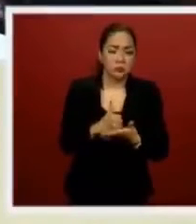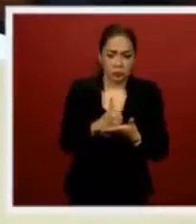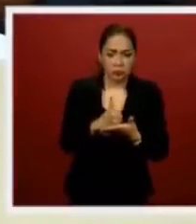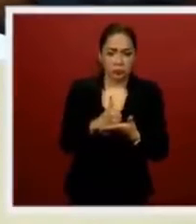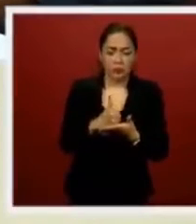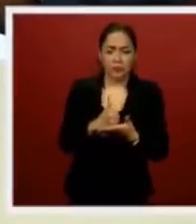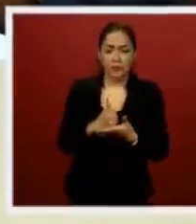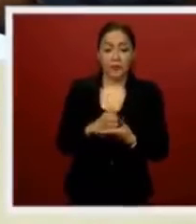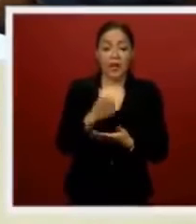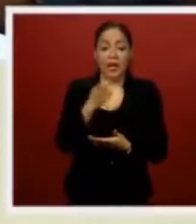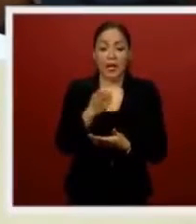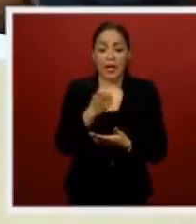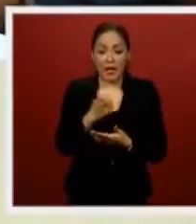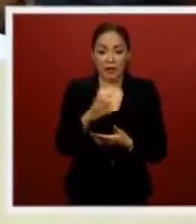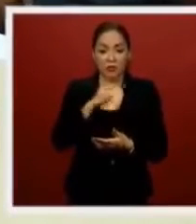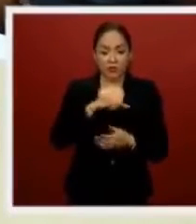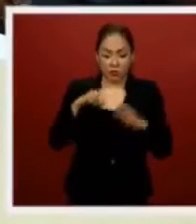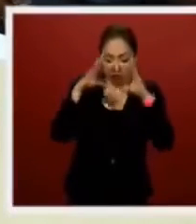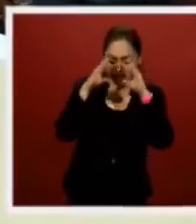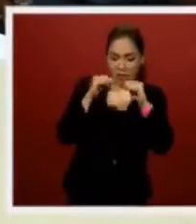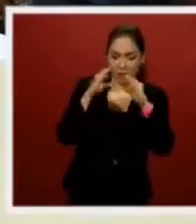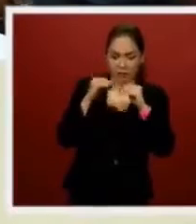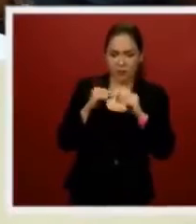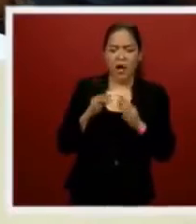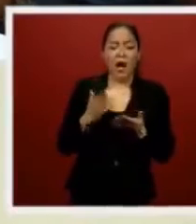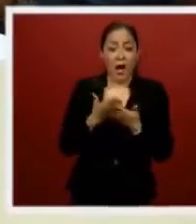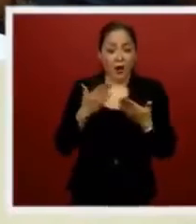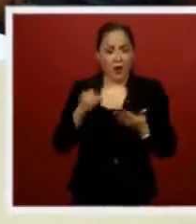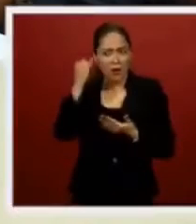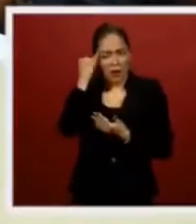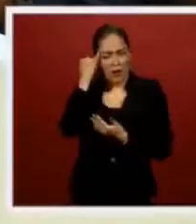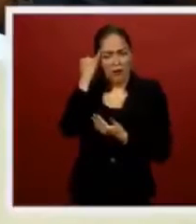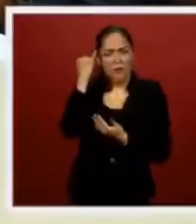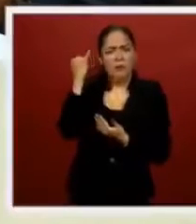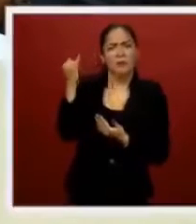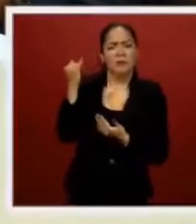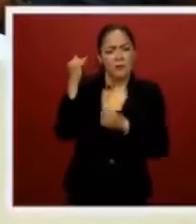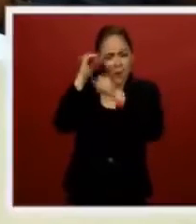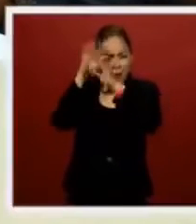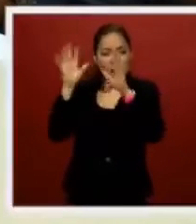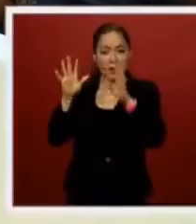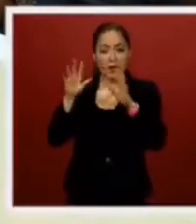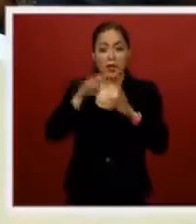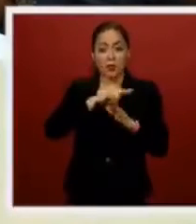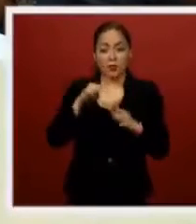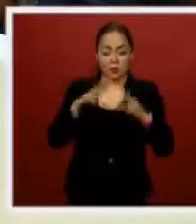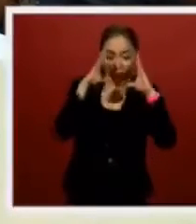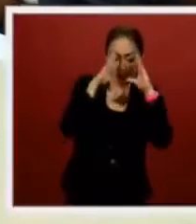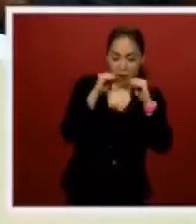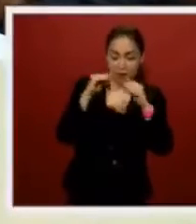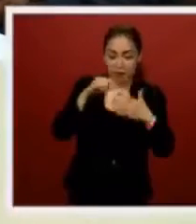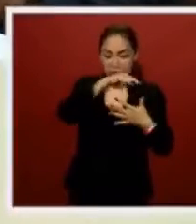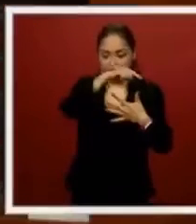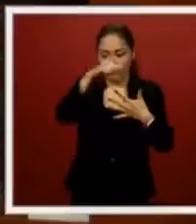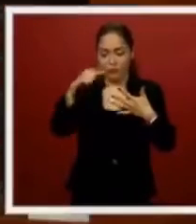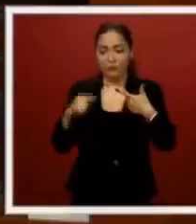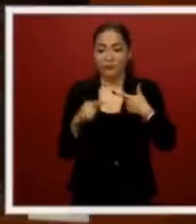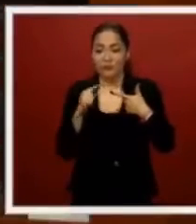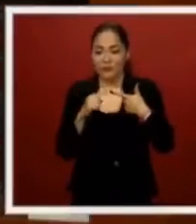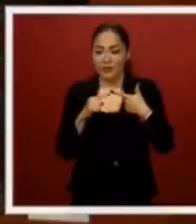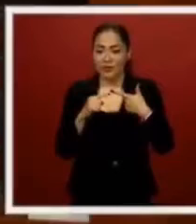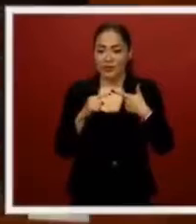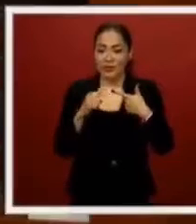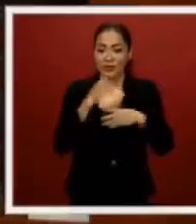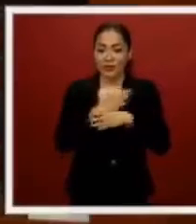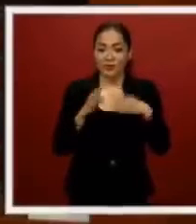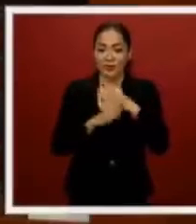formando. Entonces, imagínate si formamos un ser humano con todas estas dimensiones. Lo primero que vamos a lograr es